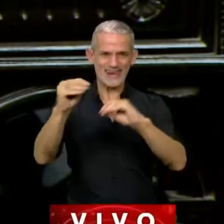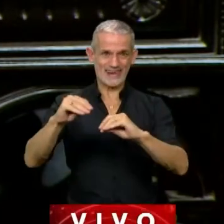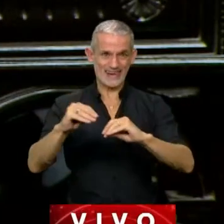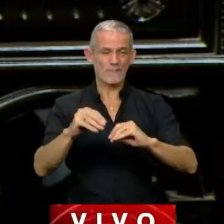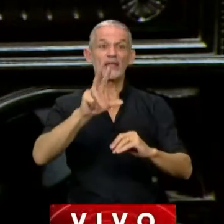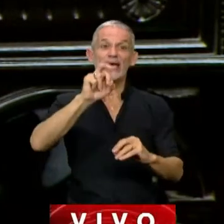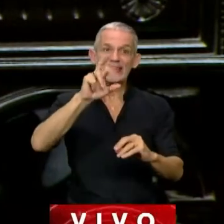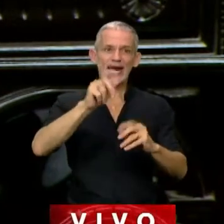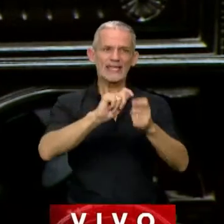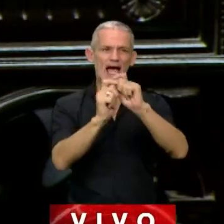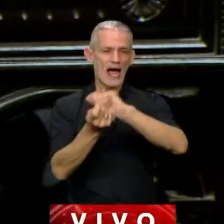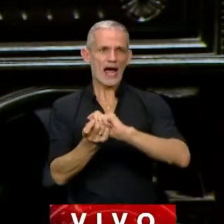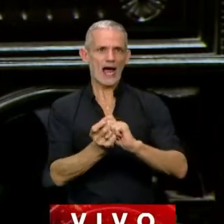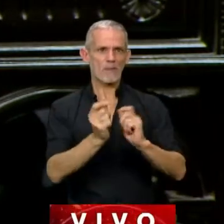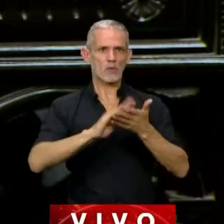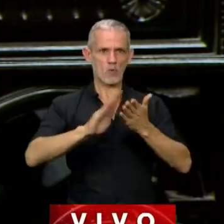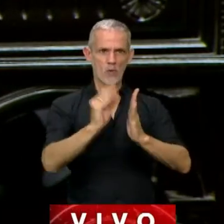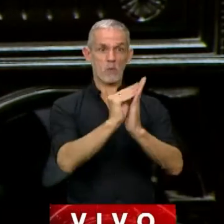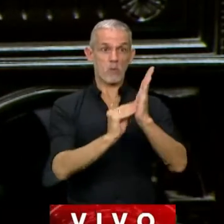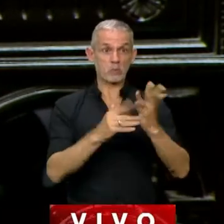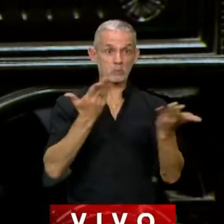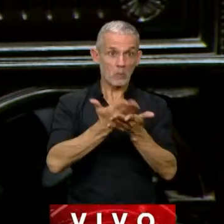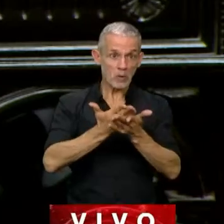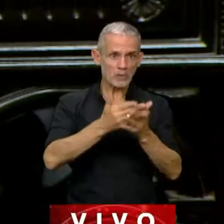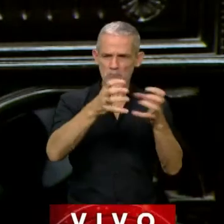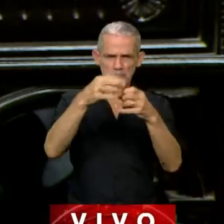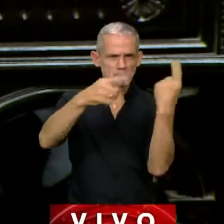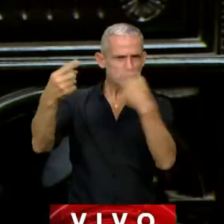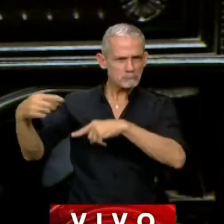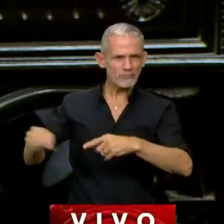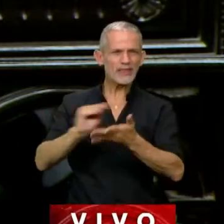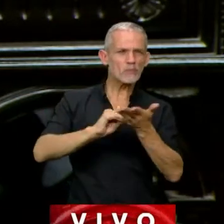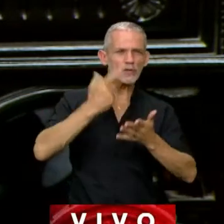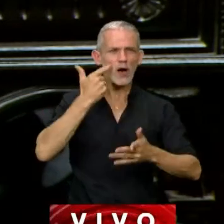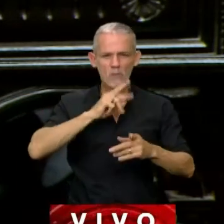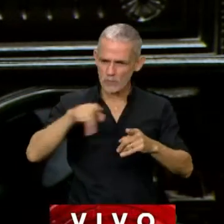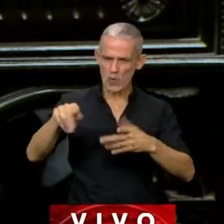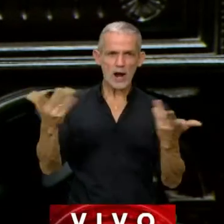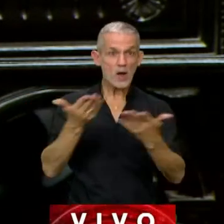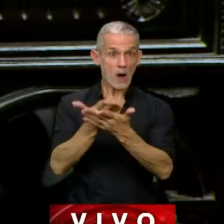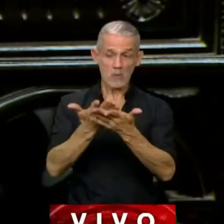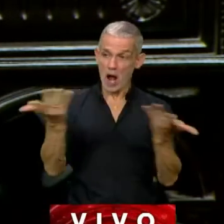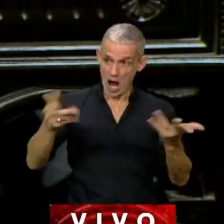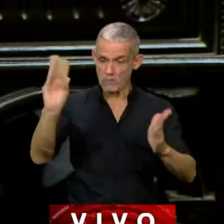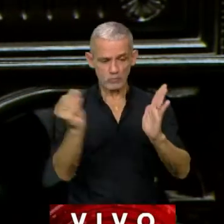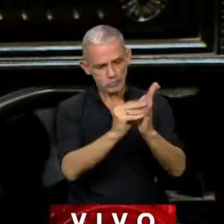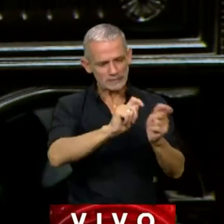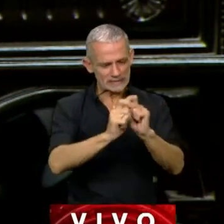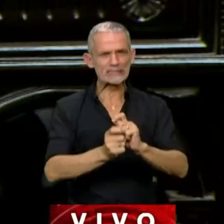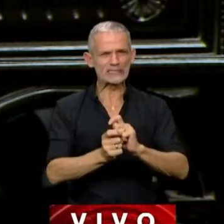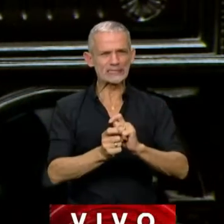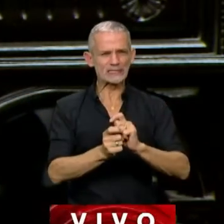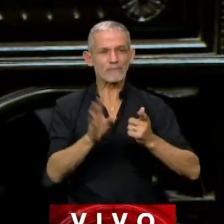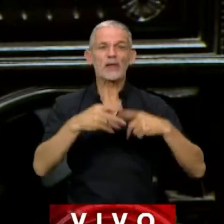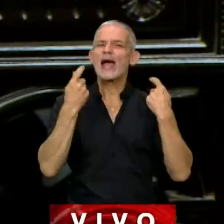incorporaron más de 30 modificaciones propuestas por distintos diputados y diputadas. Ya comenté